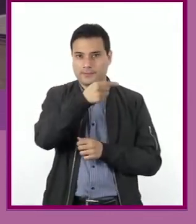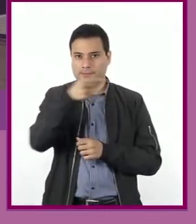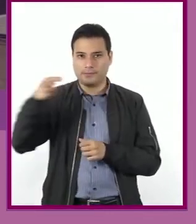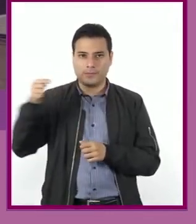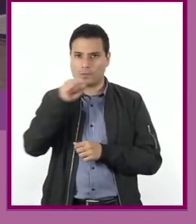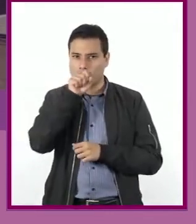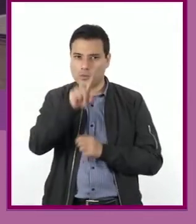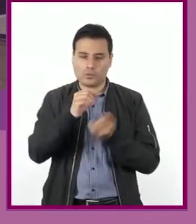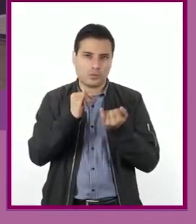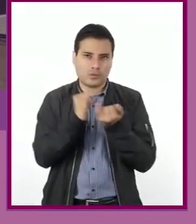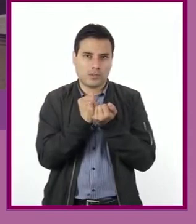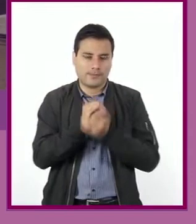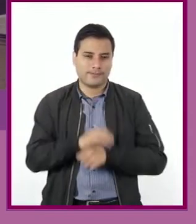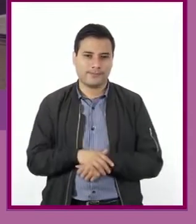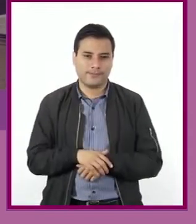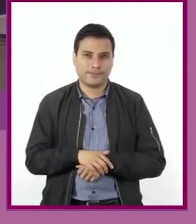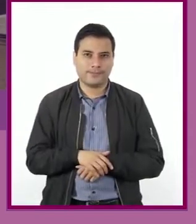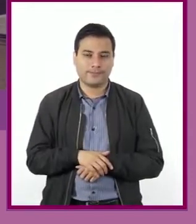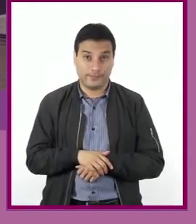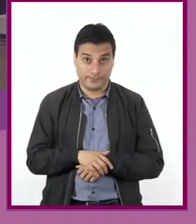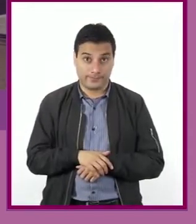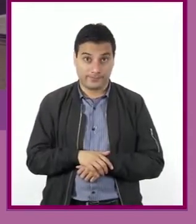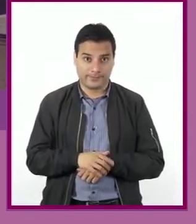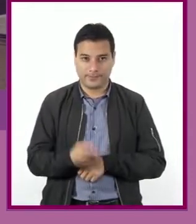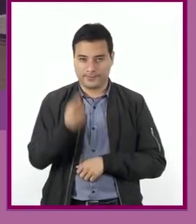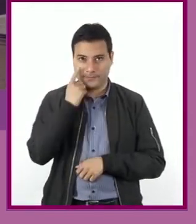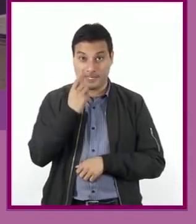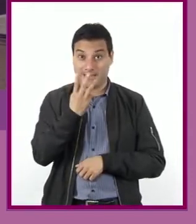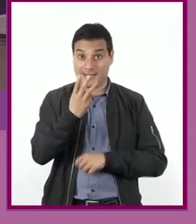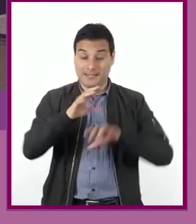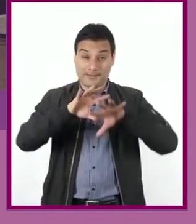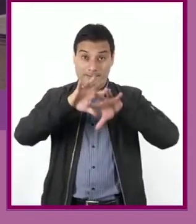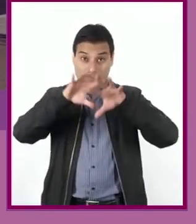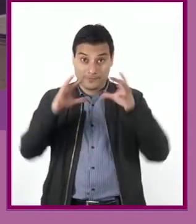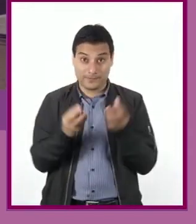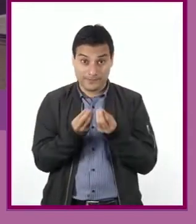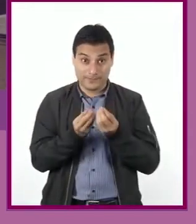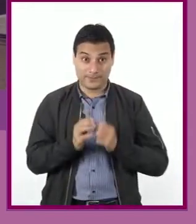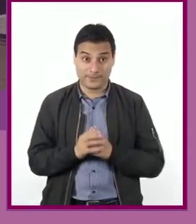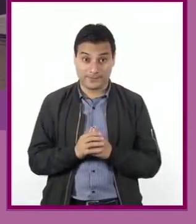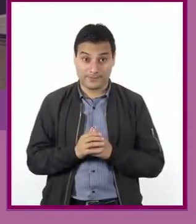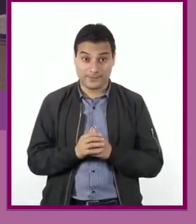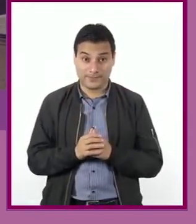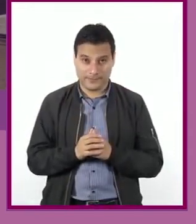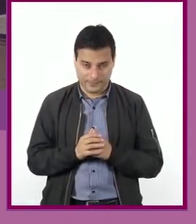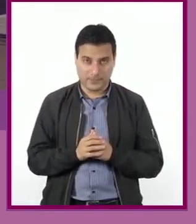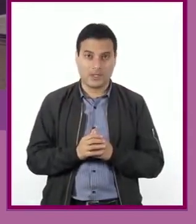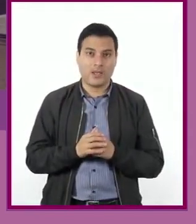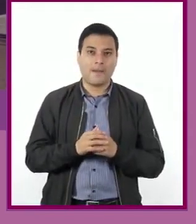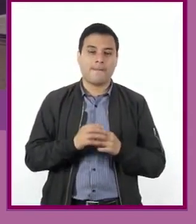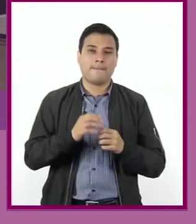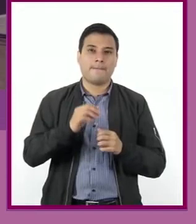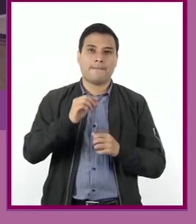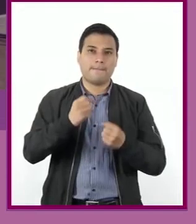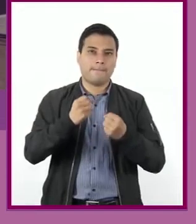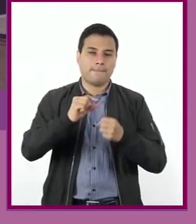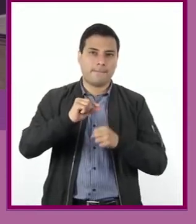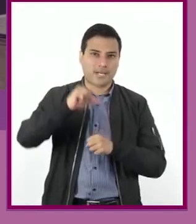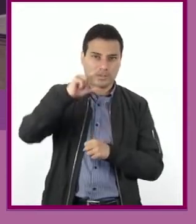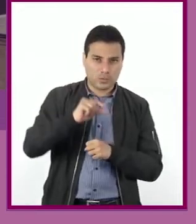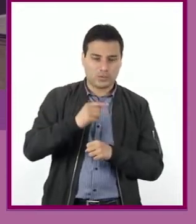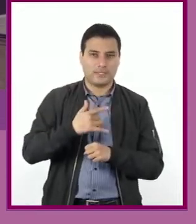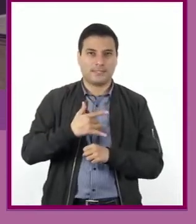misma magnitud. Así, al sumar las tres fuerzas, considerando sus magnitudes, sentidos y direcciones, la